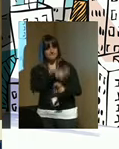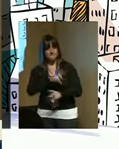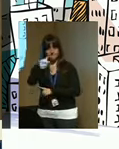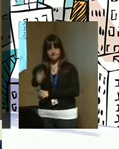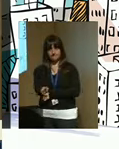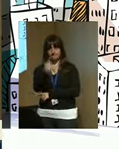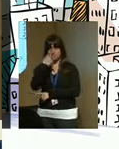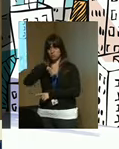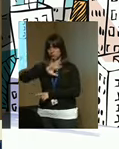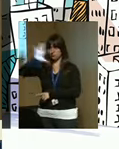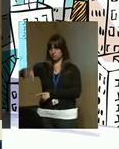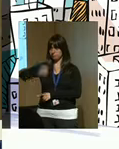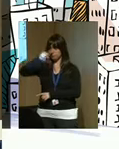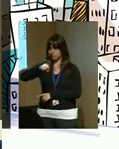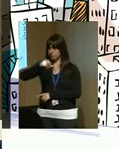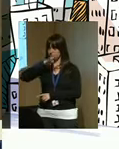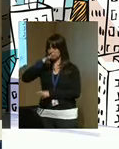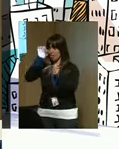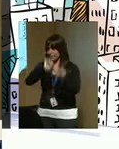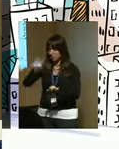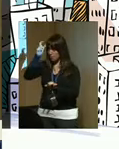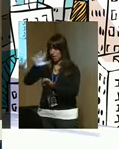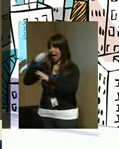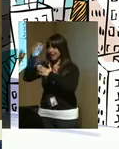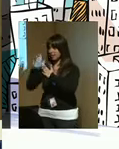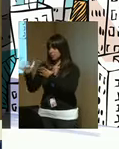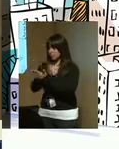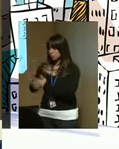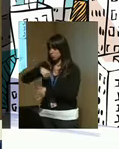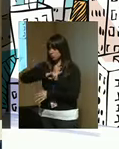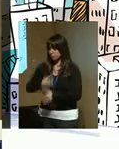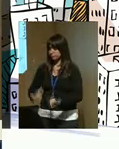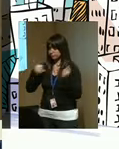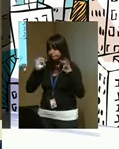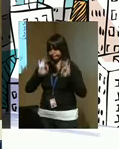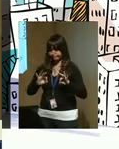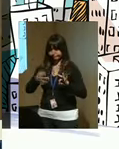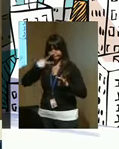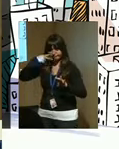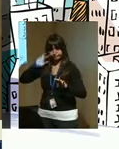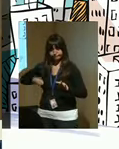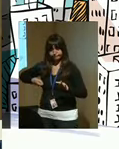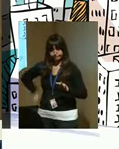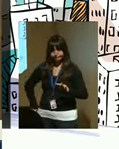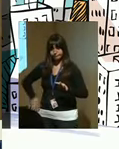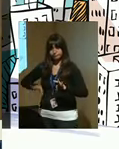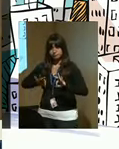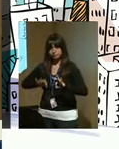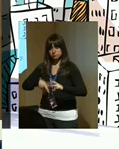nosotros las agarramos, porque la Defensoría del Pueblo atiende todas, y nosotros somos los especialistas en el tema del turista y el